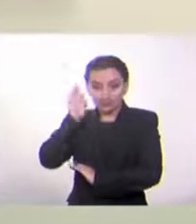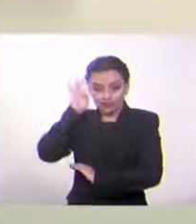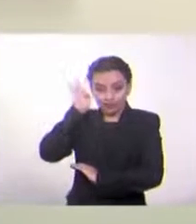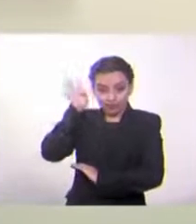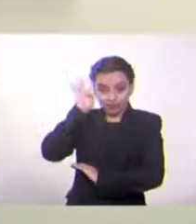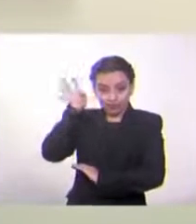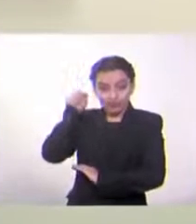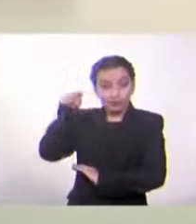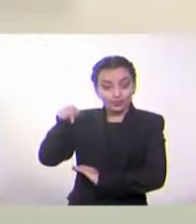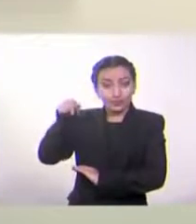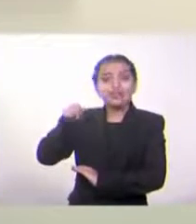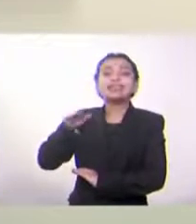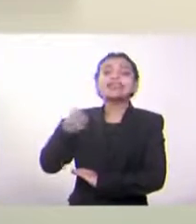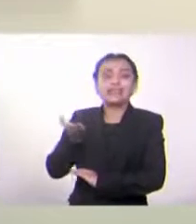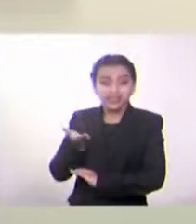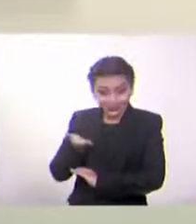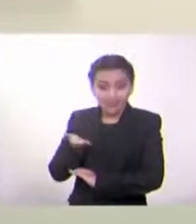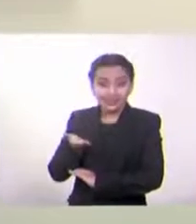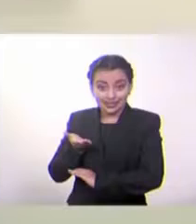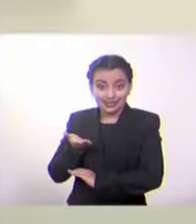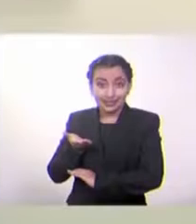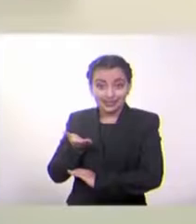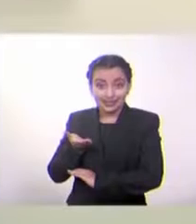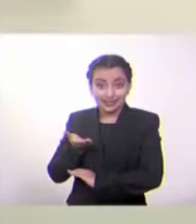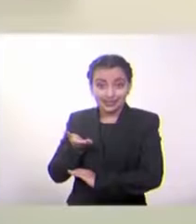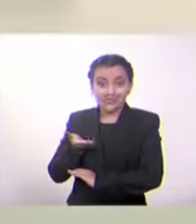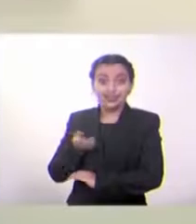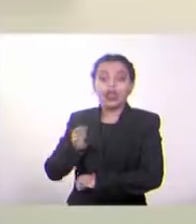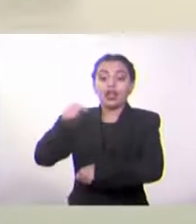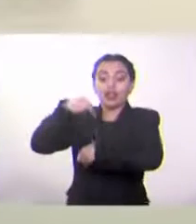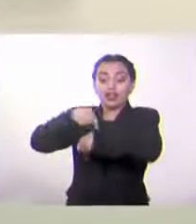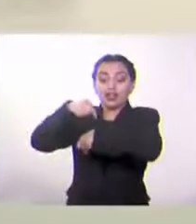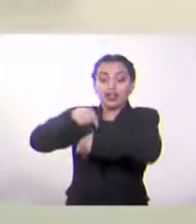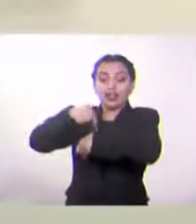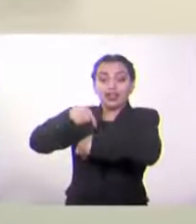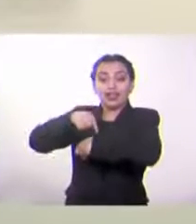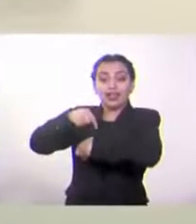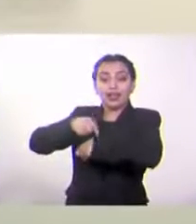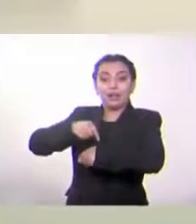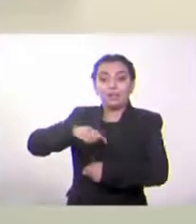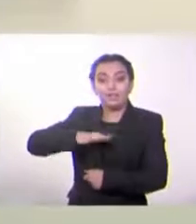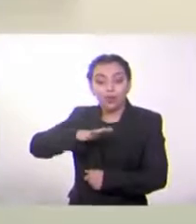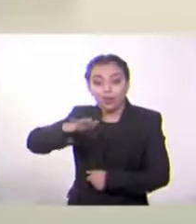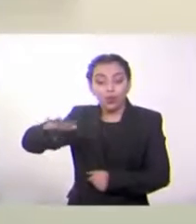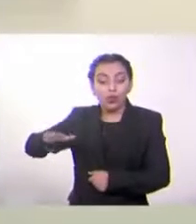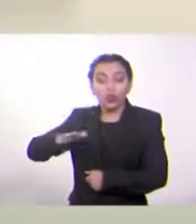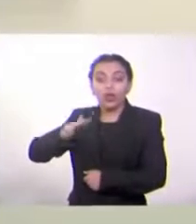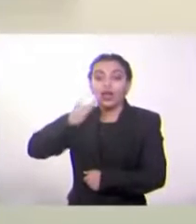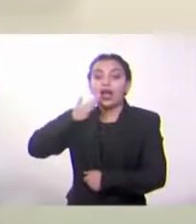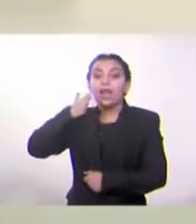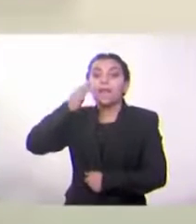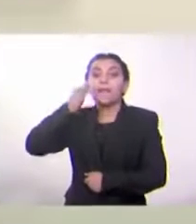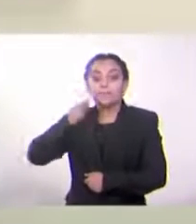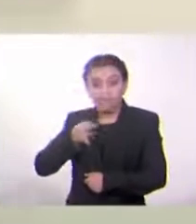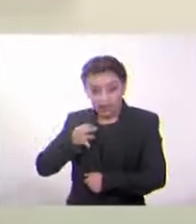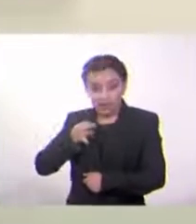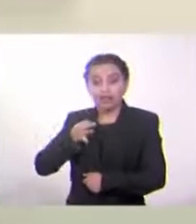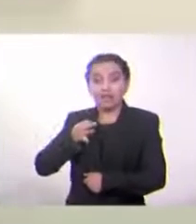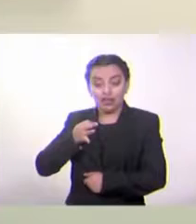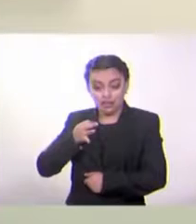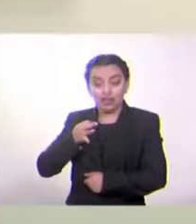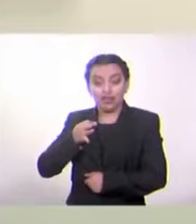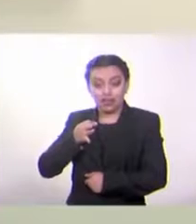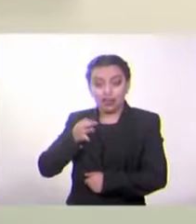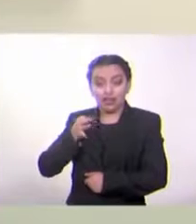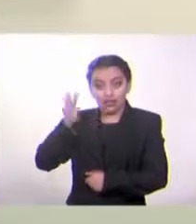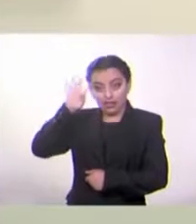lugar, en tal día y en una hora específica. Eso quiere decir que vamos a tener en la leyenda el tiempo y